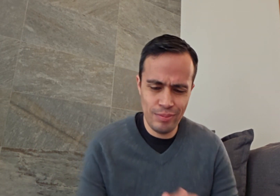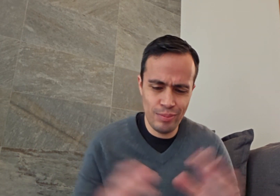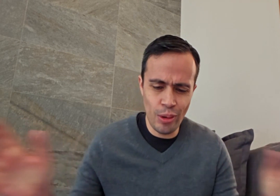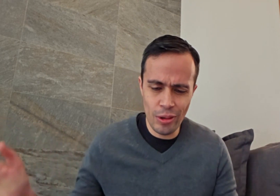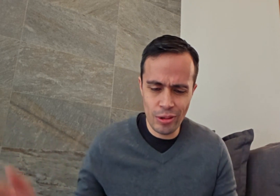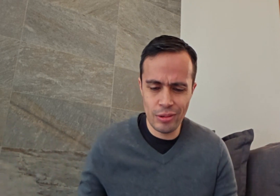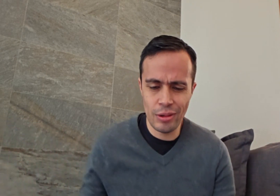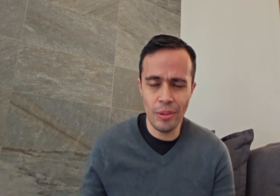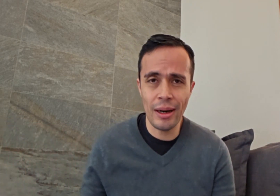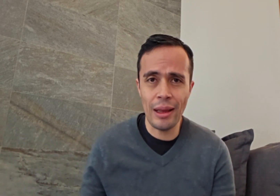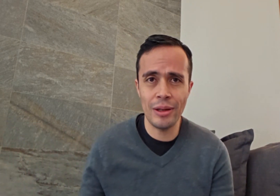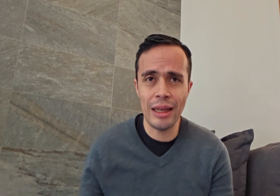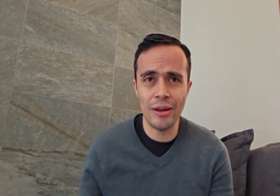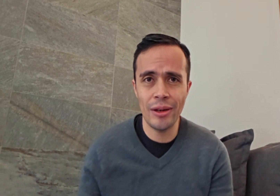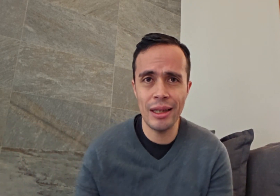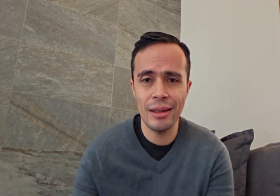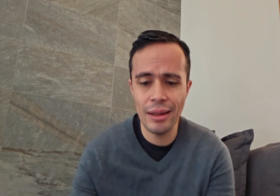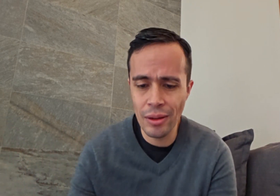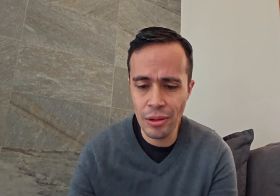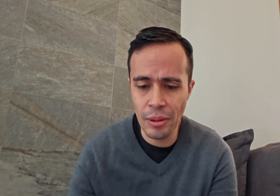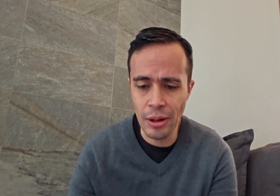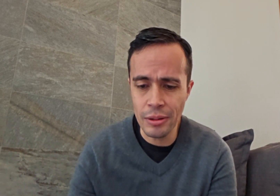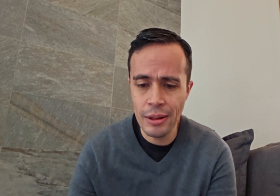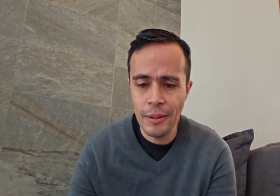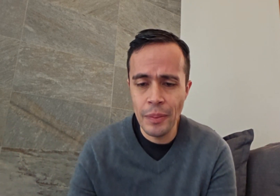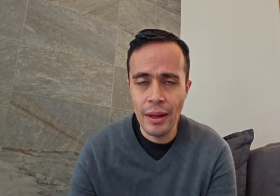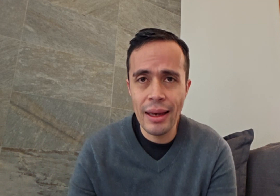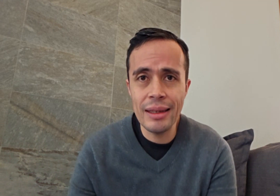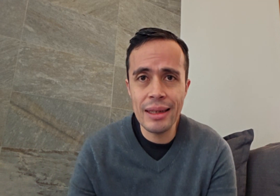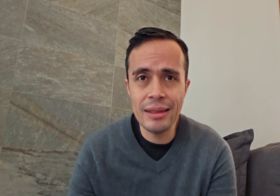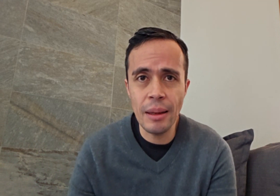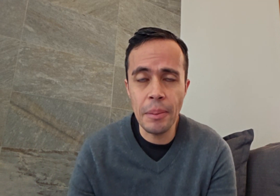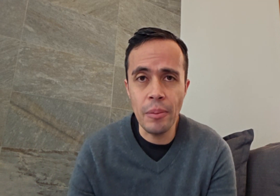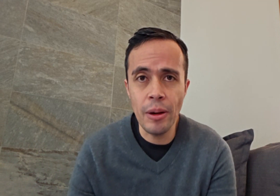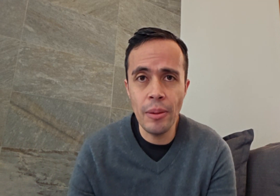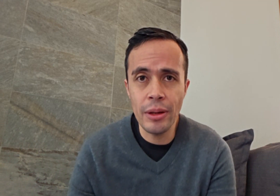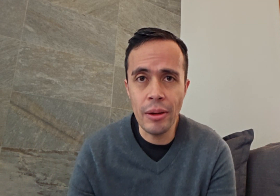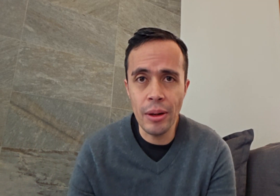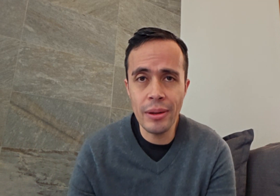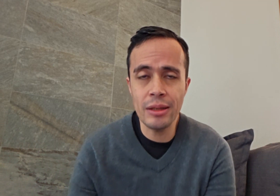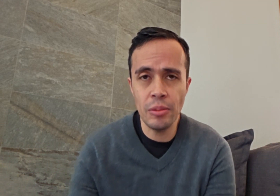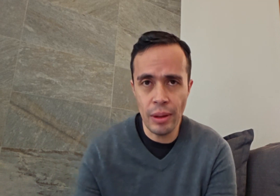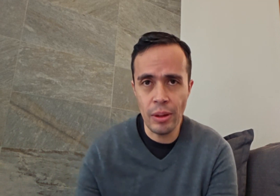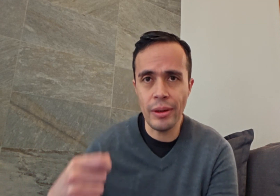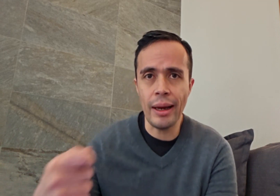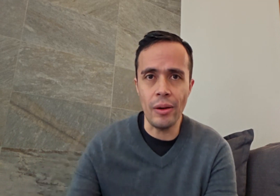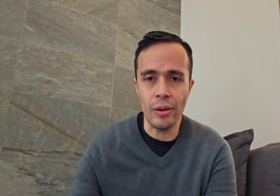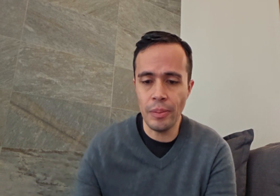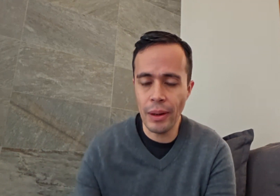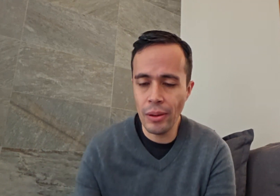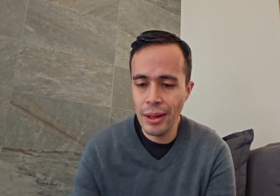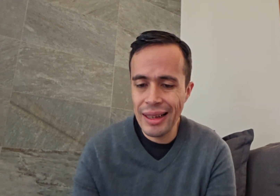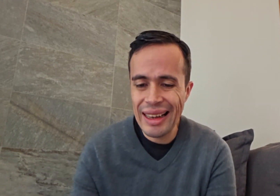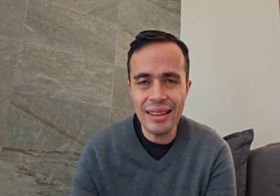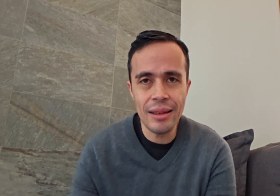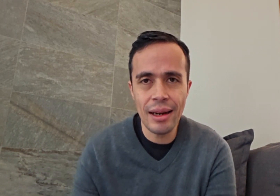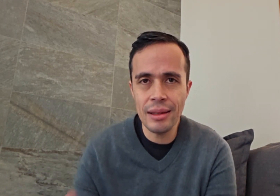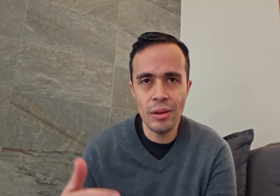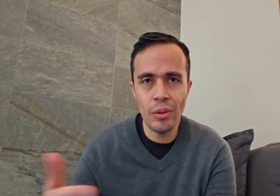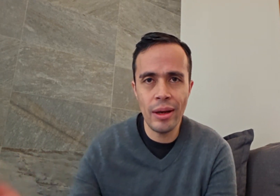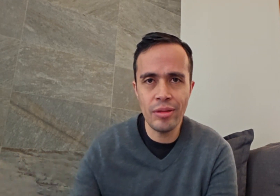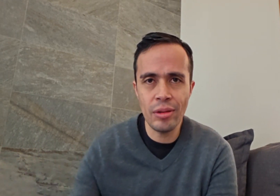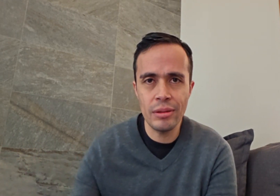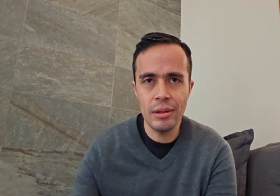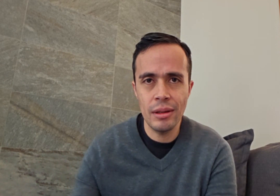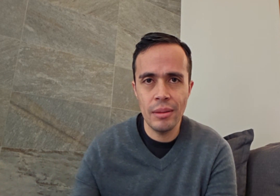¿no? Puros gobernadores ladrones ha tenido Nuevo León. Qué desgracia para el pueblo de Nuevo León, que es un pueblo heroico. Pero, ¿qué hay detrás